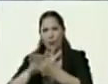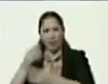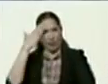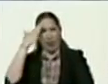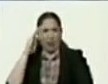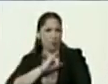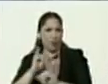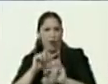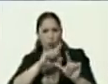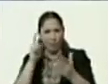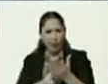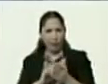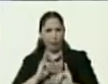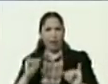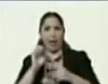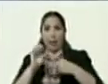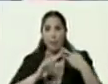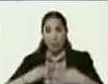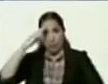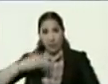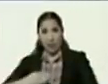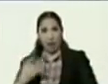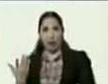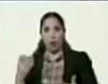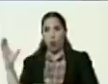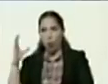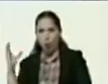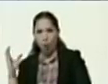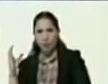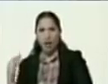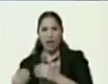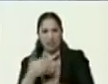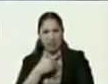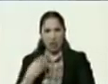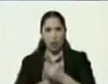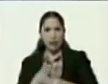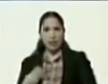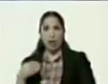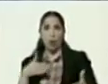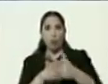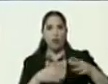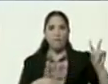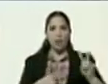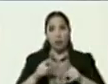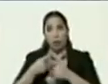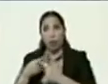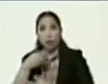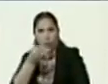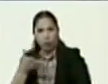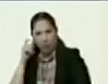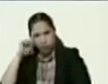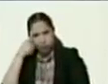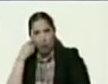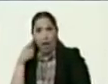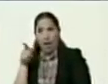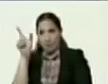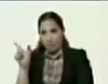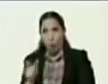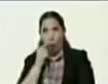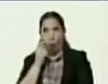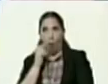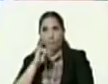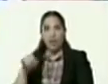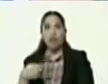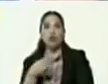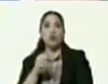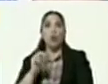y con elementos militares desde Colombia hacia Venezuela. Y quizás ustedes recuerden a este personaje, Jonathan